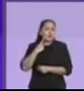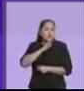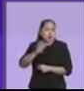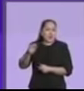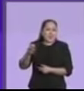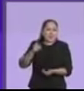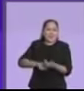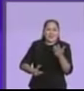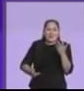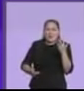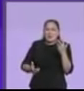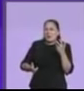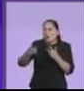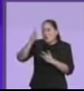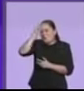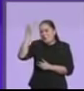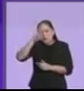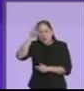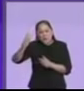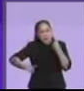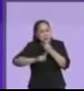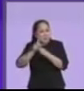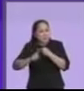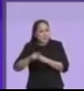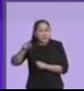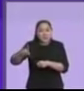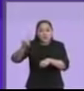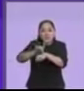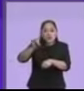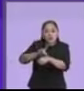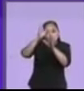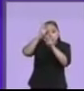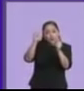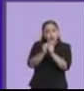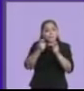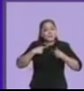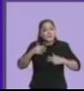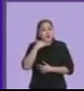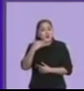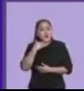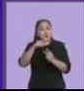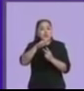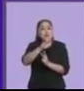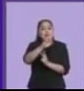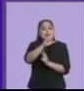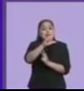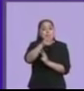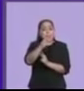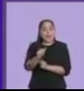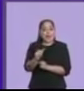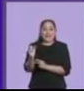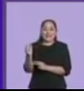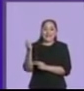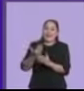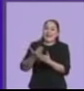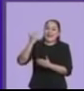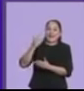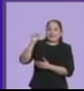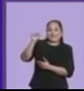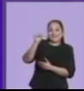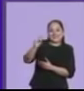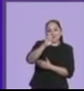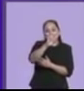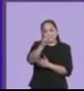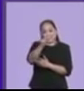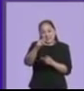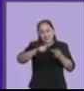generar violencia, todos los días se ponen de acuerdo con los corruptos. Ahí están Bastet y Napoleón. Y todos los días lo vemos vivir de